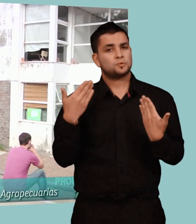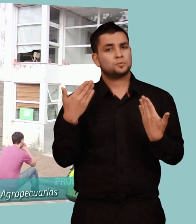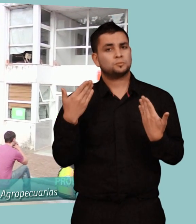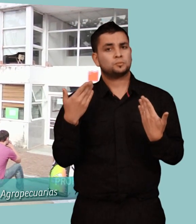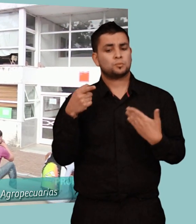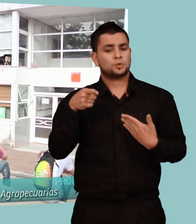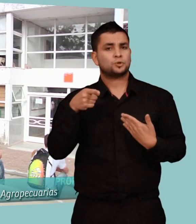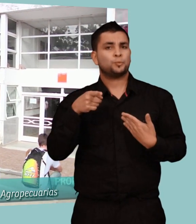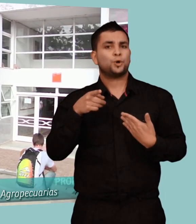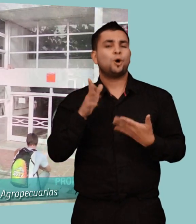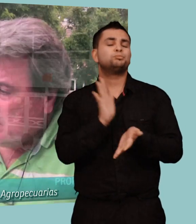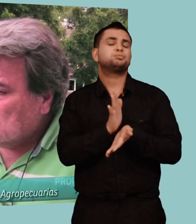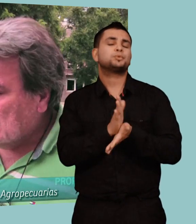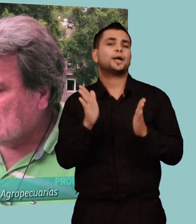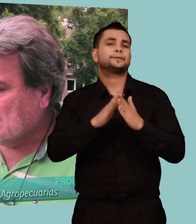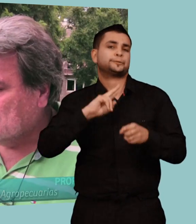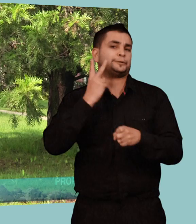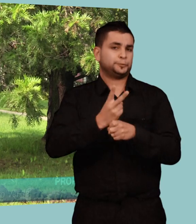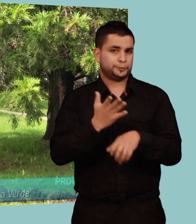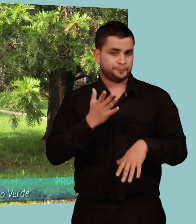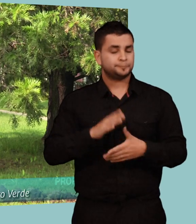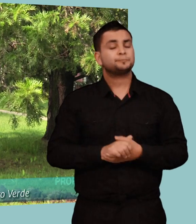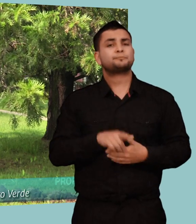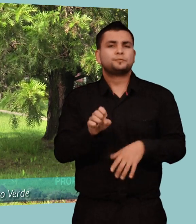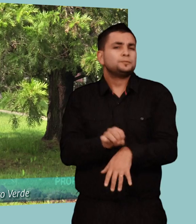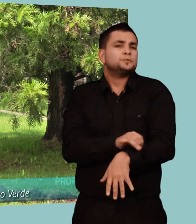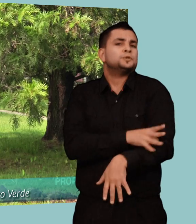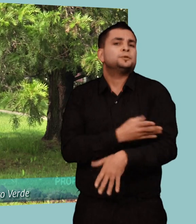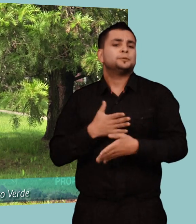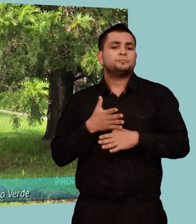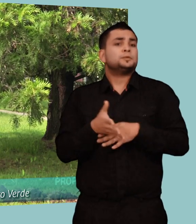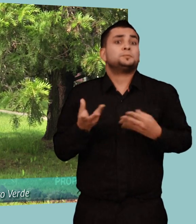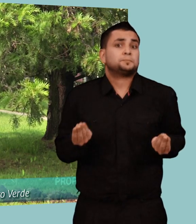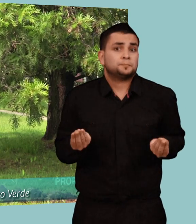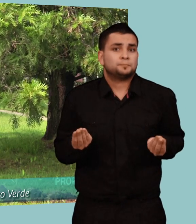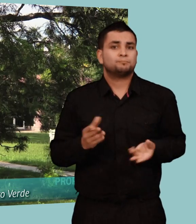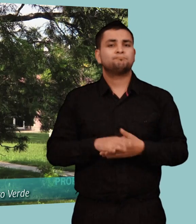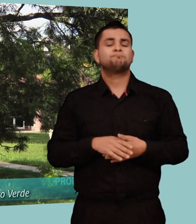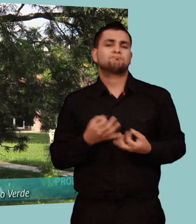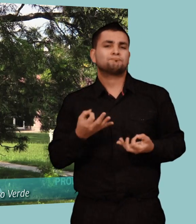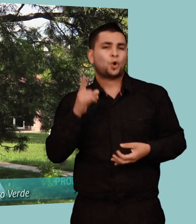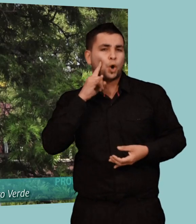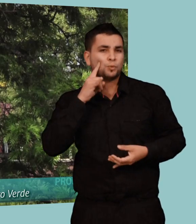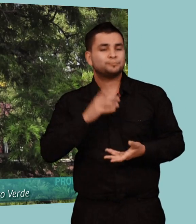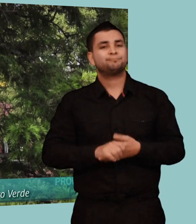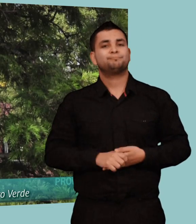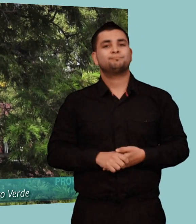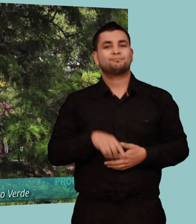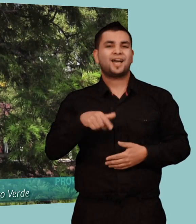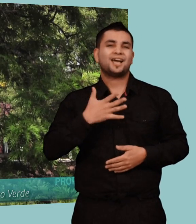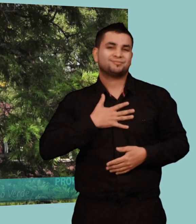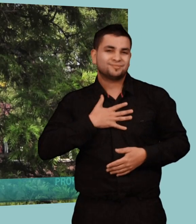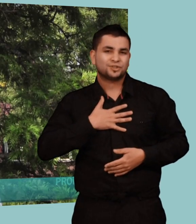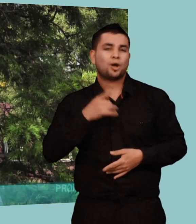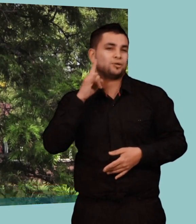de hacer esto en su segunda casa. Me emociona porque nunca se sabe lo que te vas a encontrar. Sí, muy cómodo. Por ahora estoy